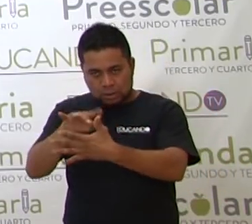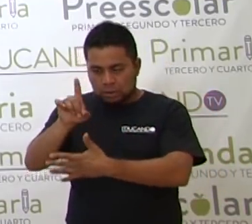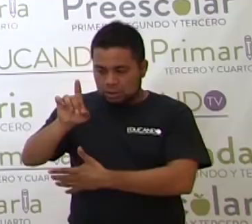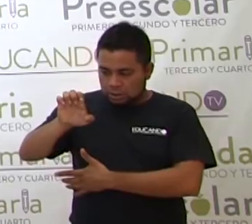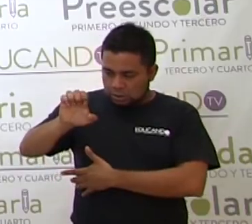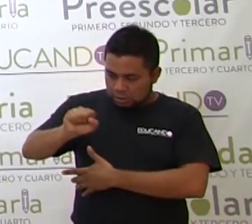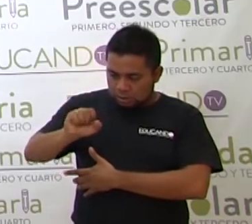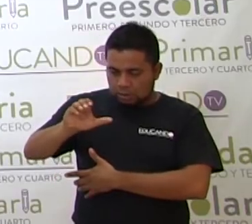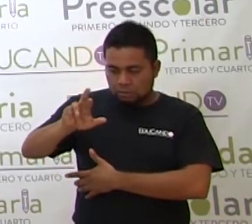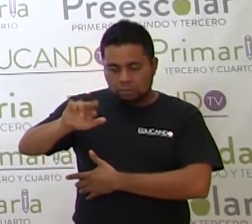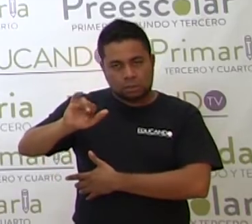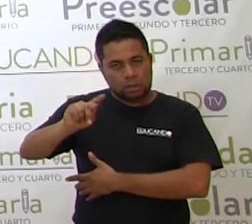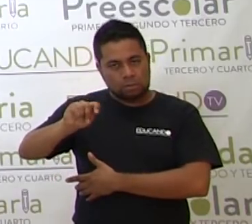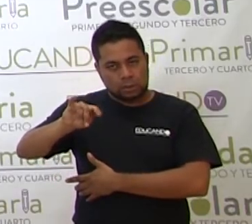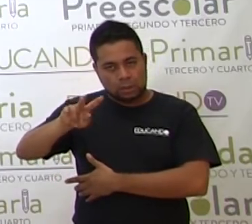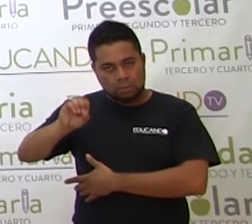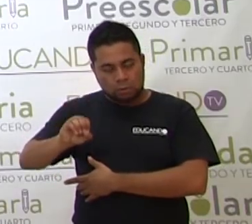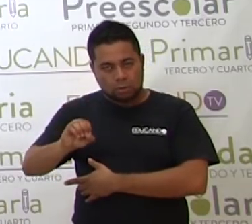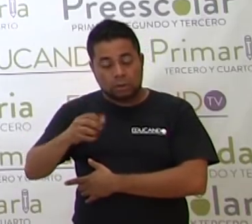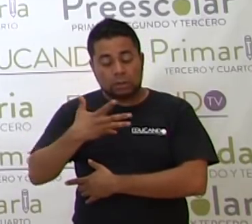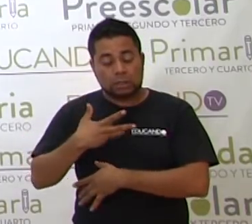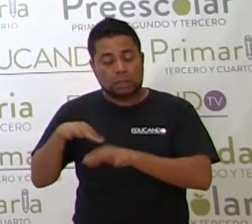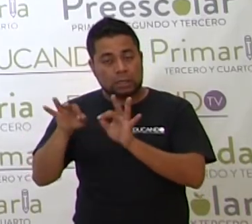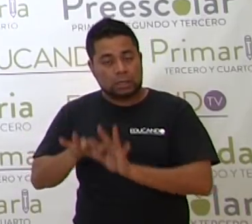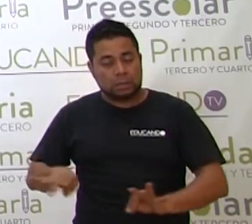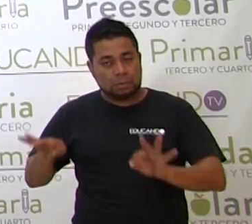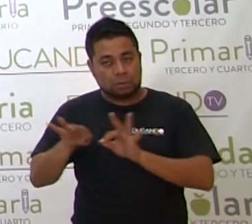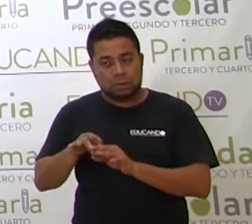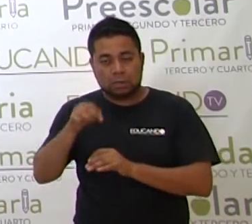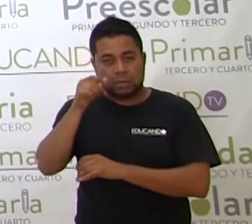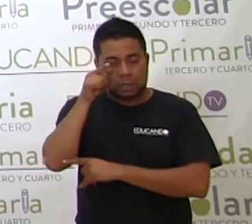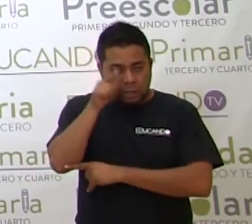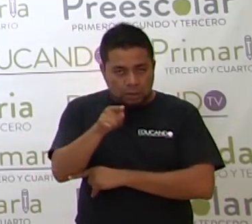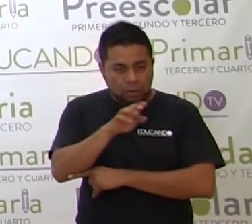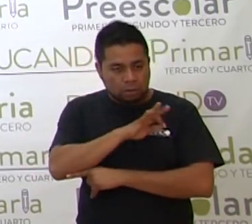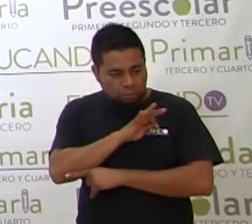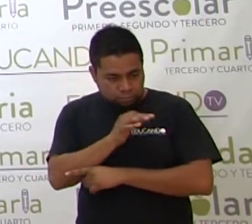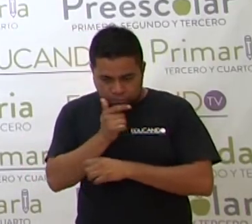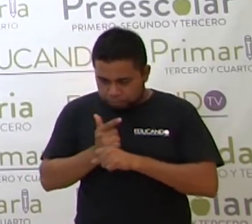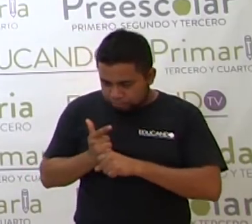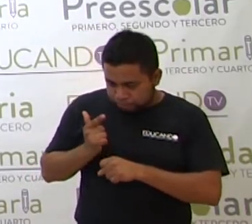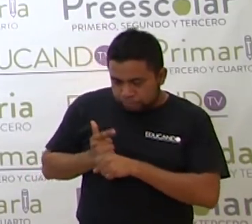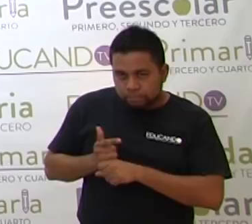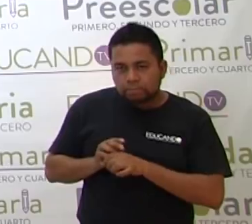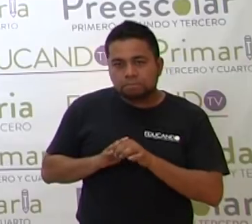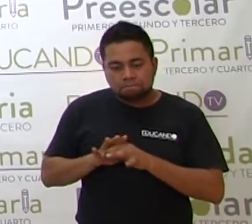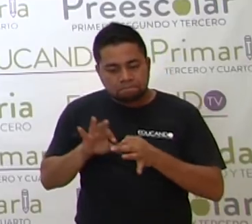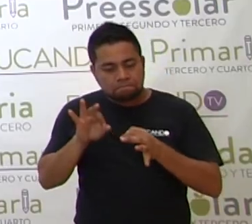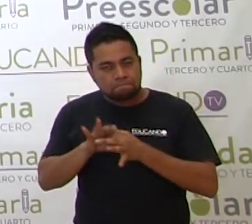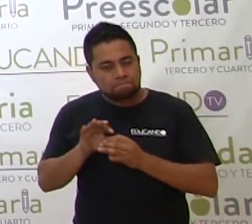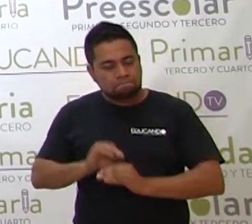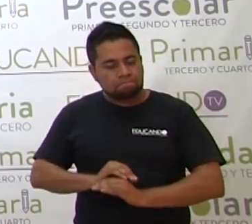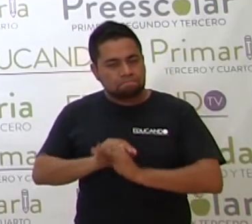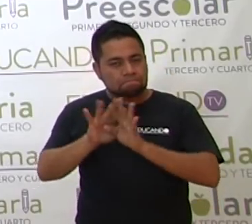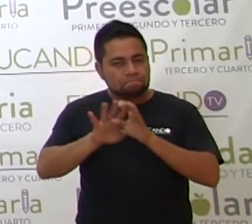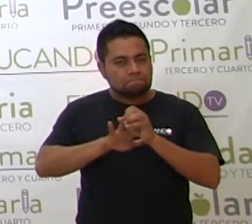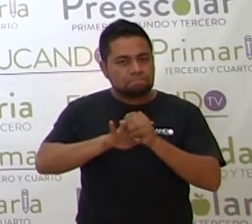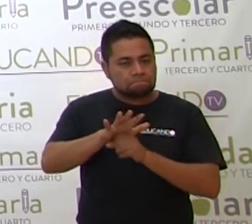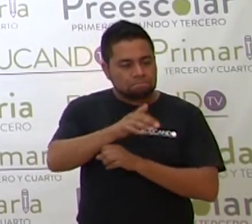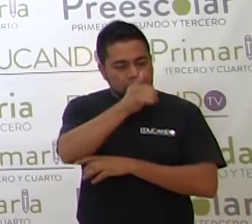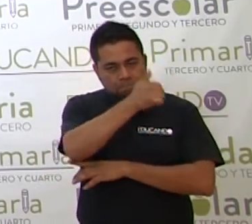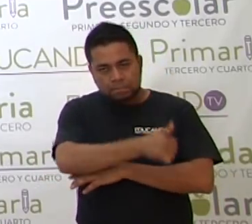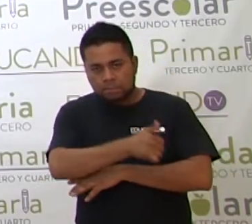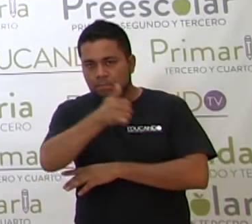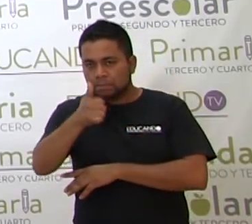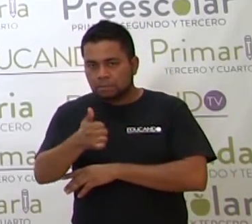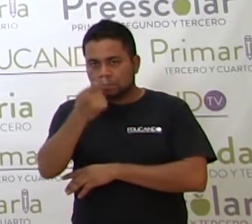descriptivo. Es muy importante que tú puedas reconocer de una forma muy coherente y muy sencilla cada